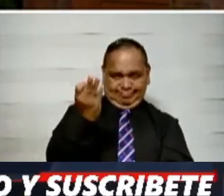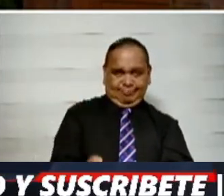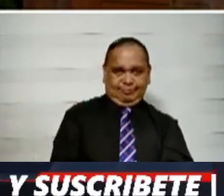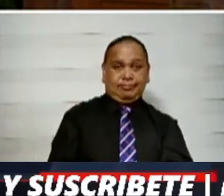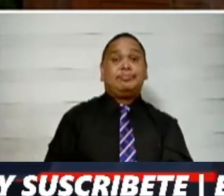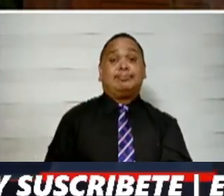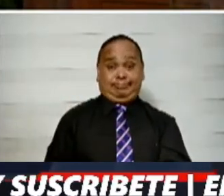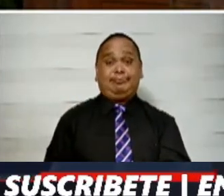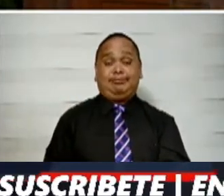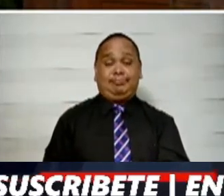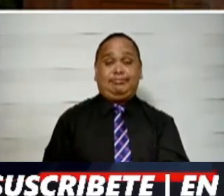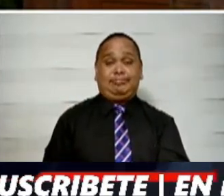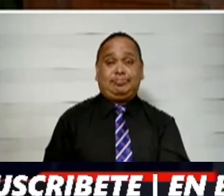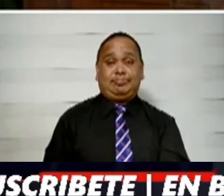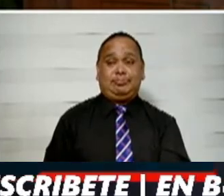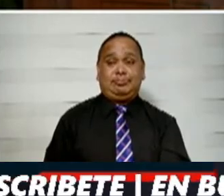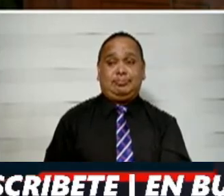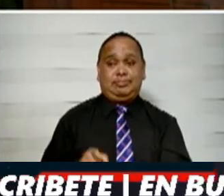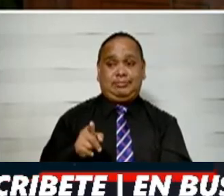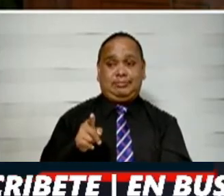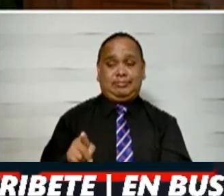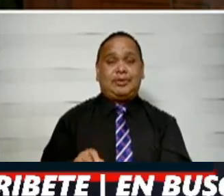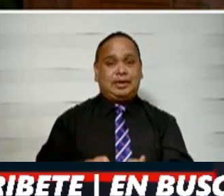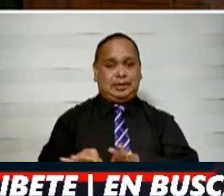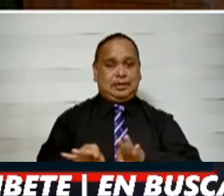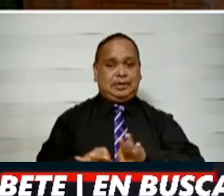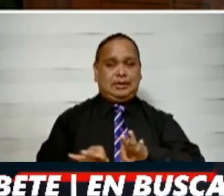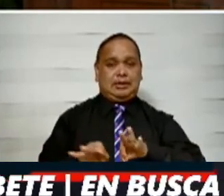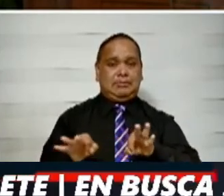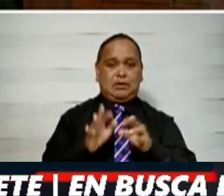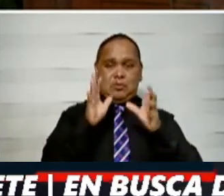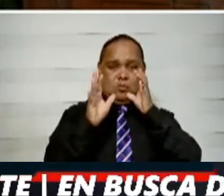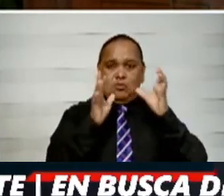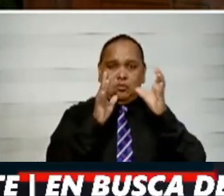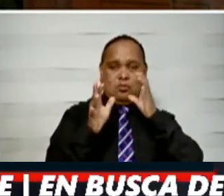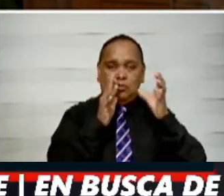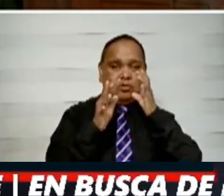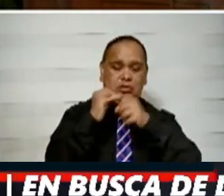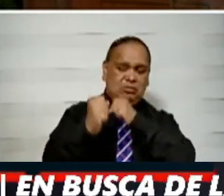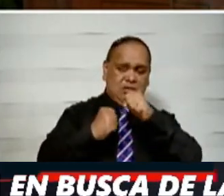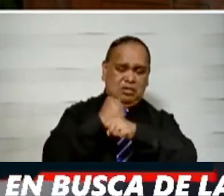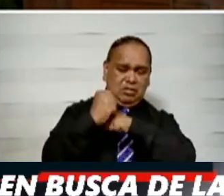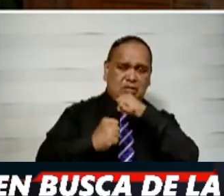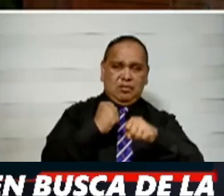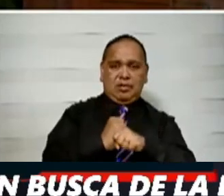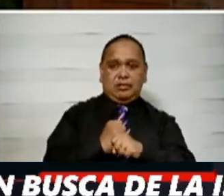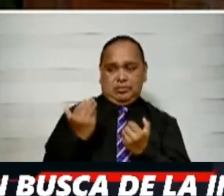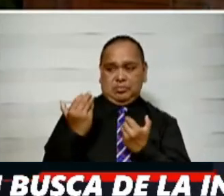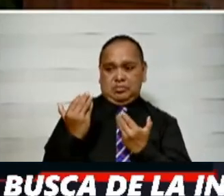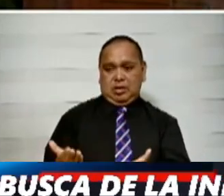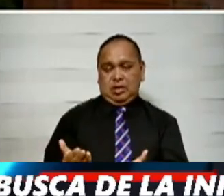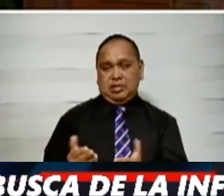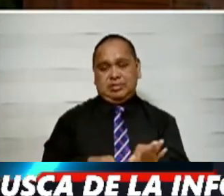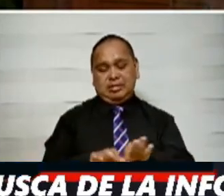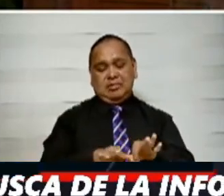quiere su profesión, que ha trabajado muchos años con Proceso, pero la ves impecable, no puede dar